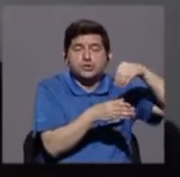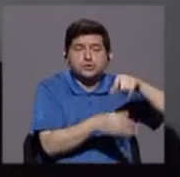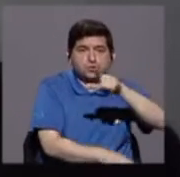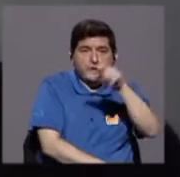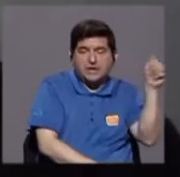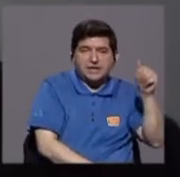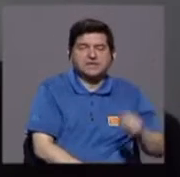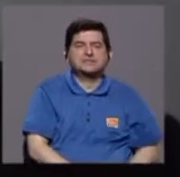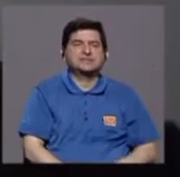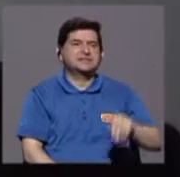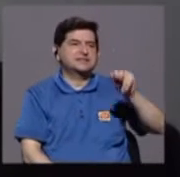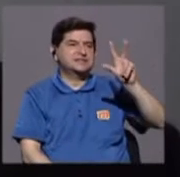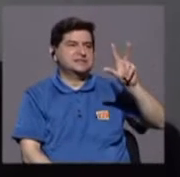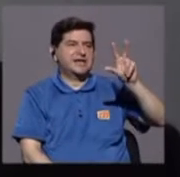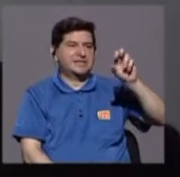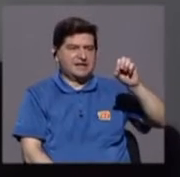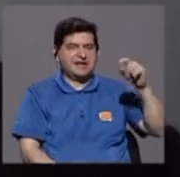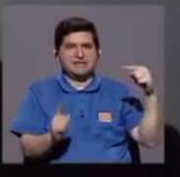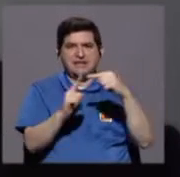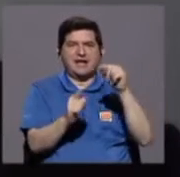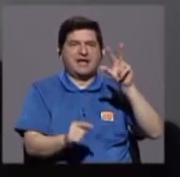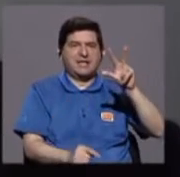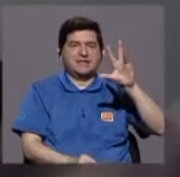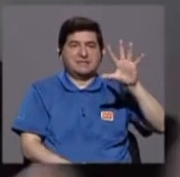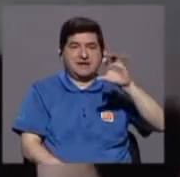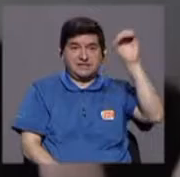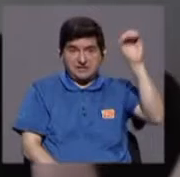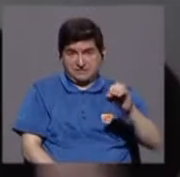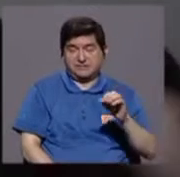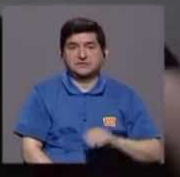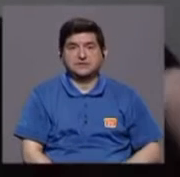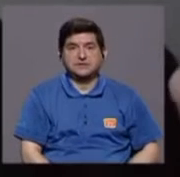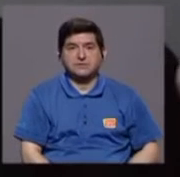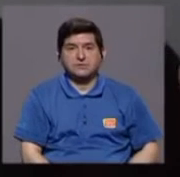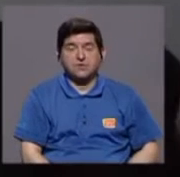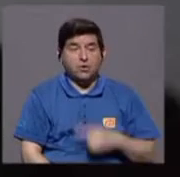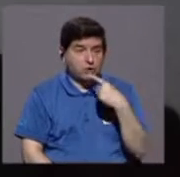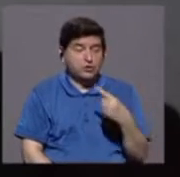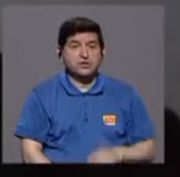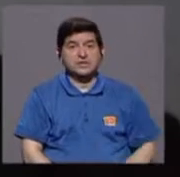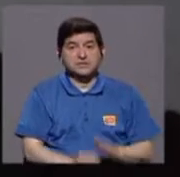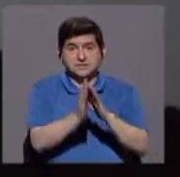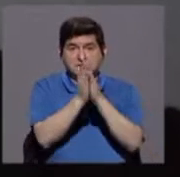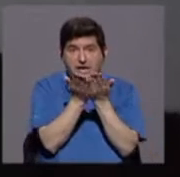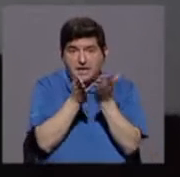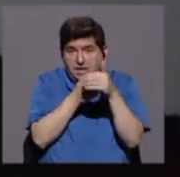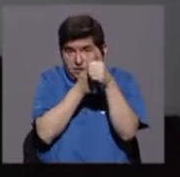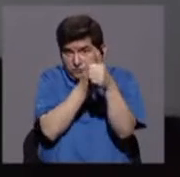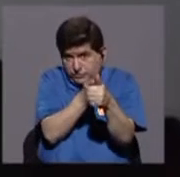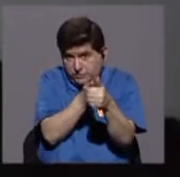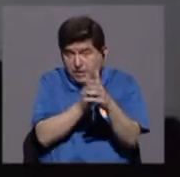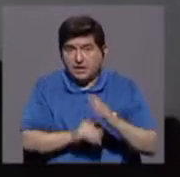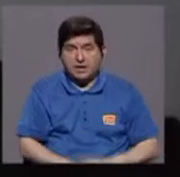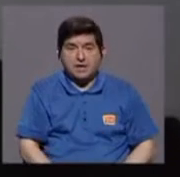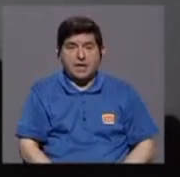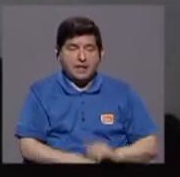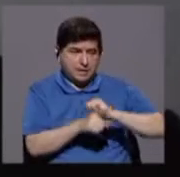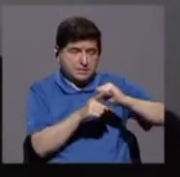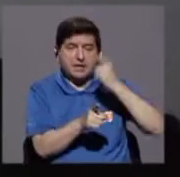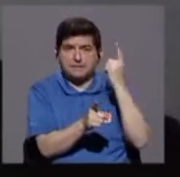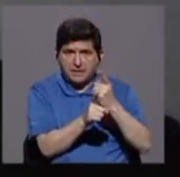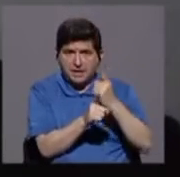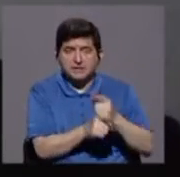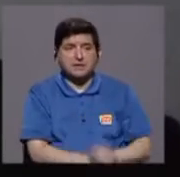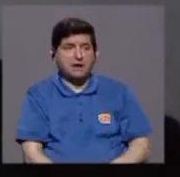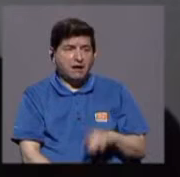en el orden del 30 al 35%, que es lo que dice el manual, el de sanas prácticas.